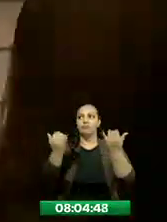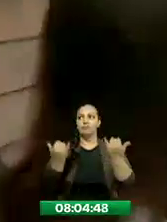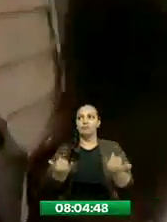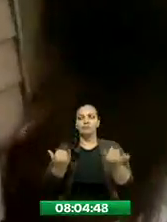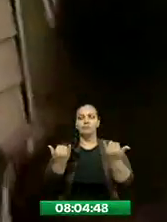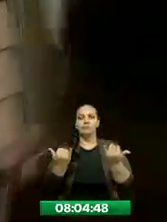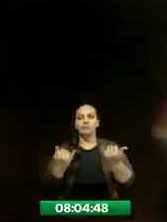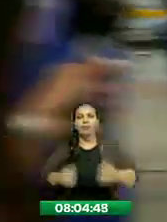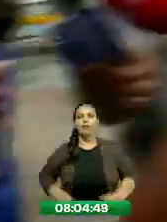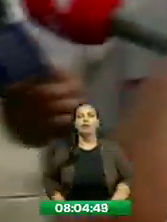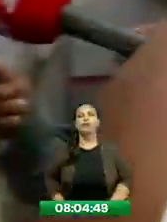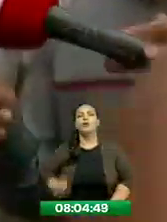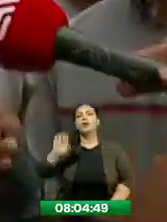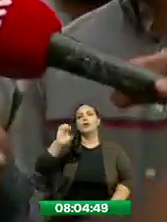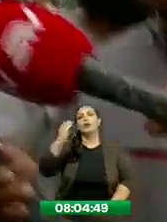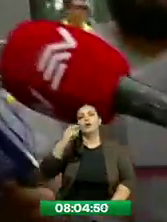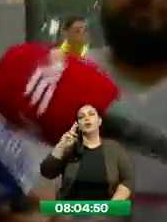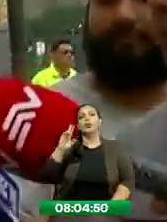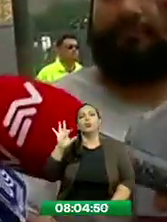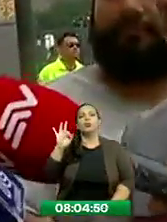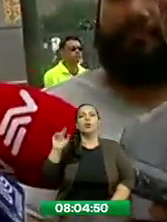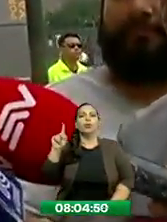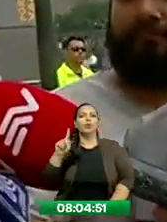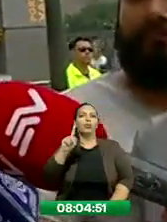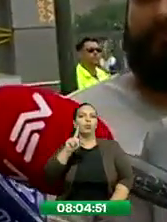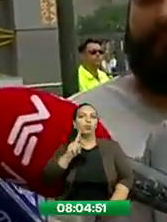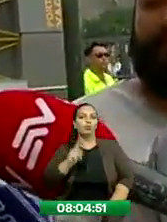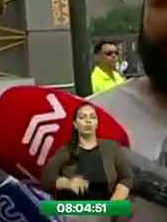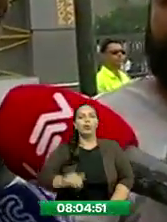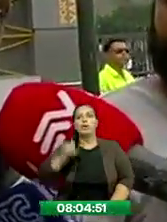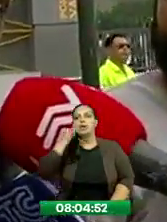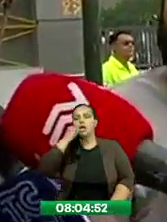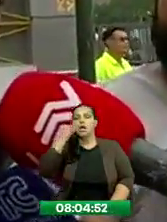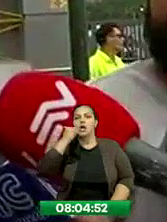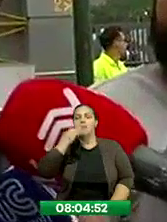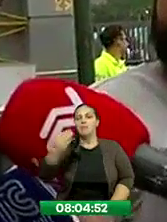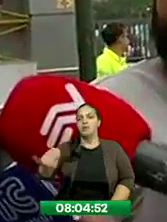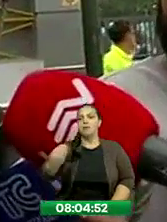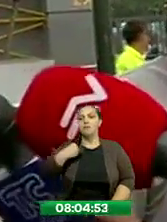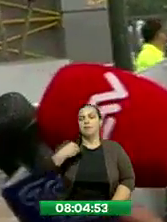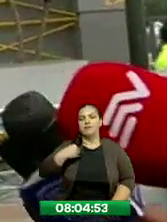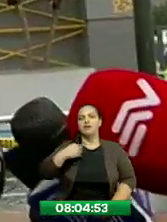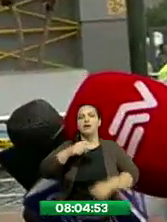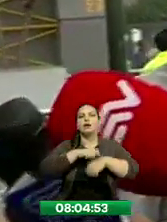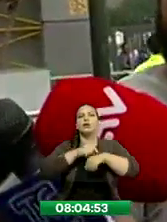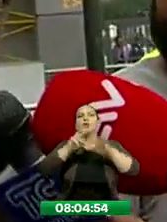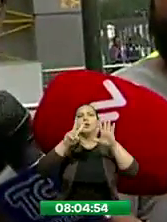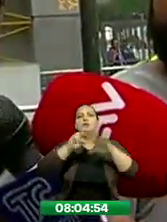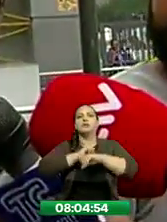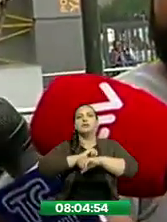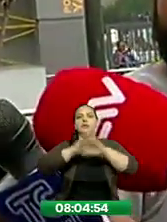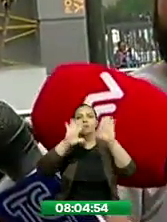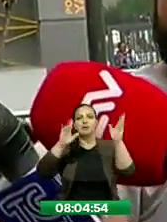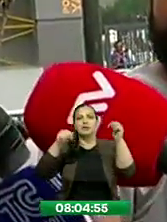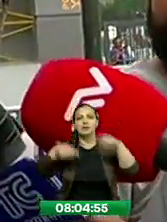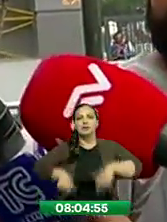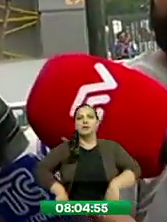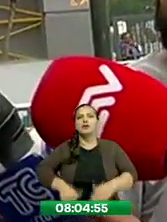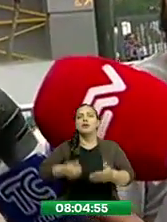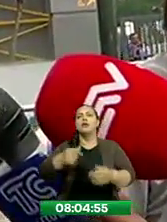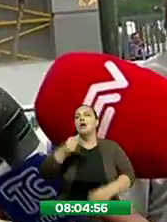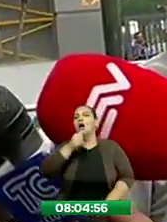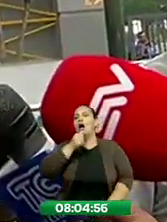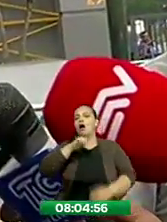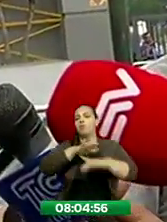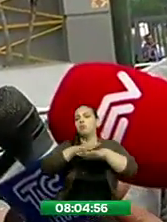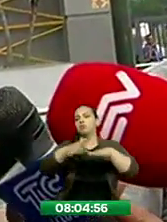sistema integrado ECO 911 a las 7 de la mañana, aquí en el circuito Salinas, del sector Estero Salado, para que